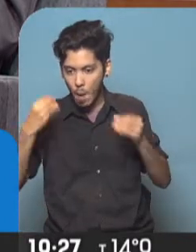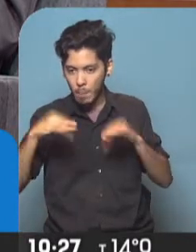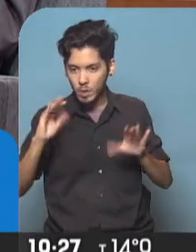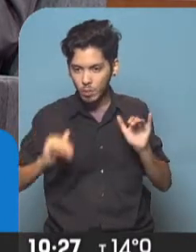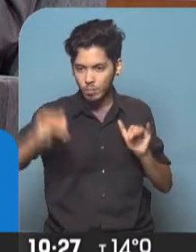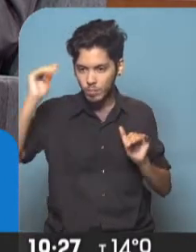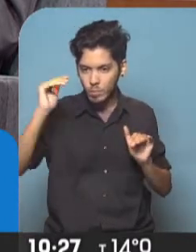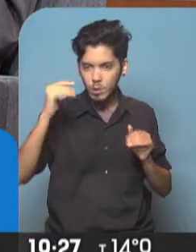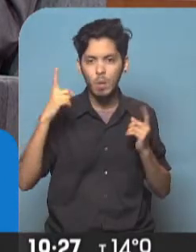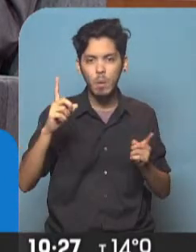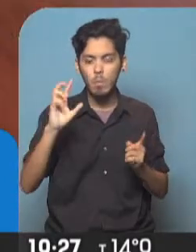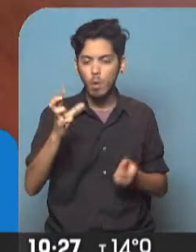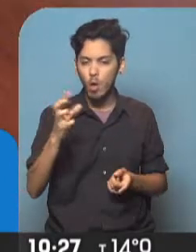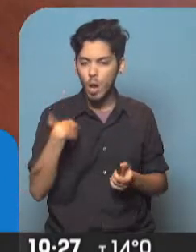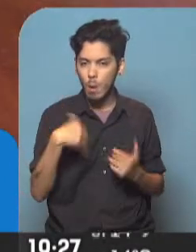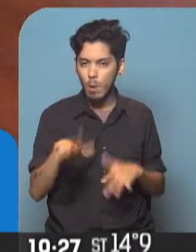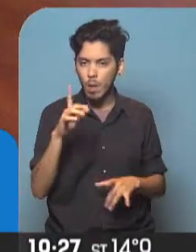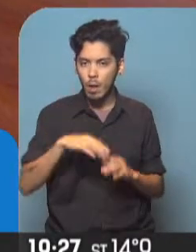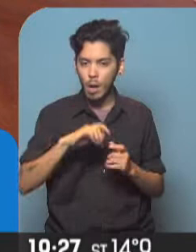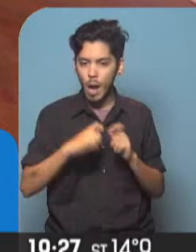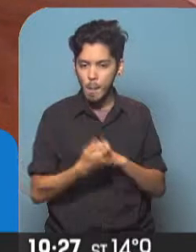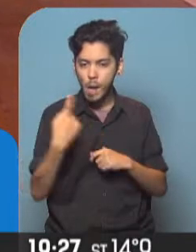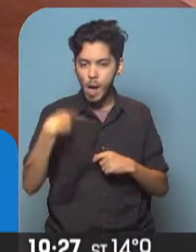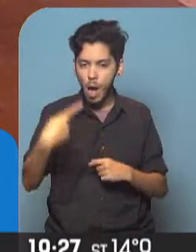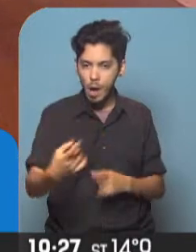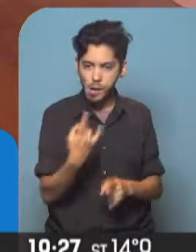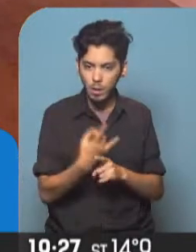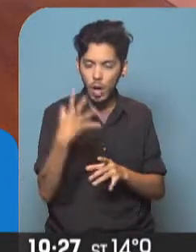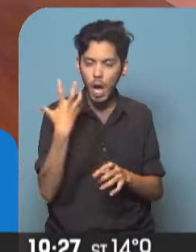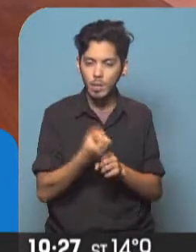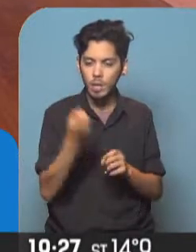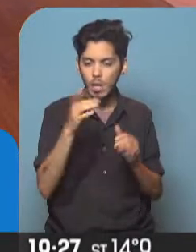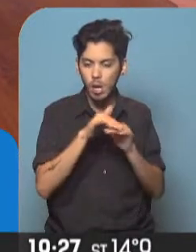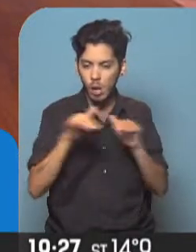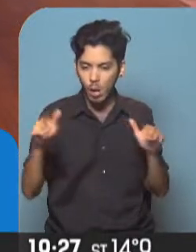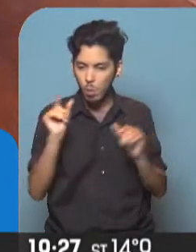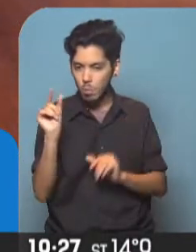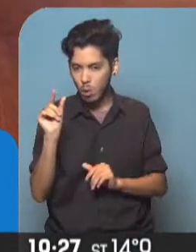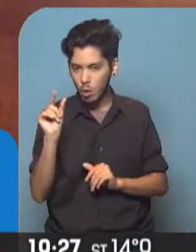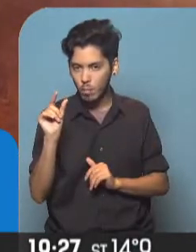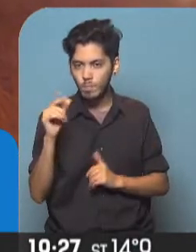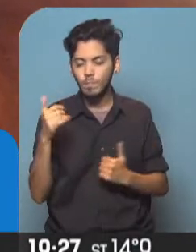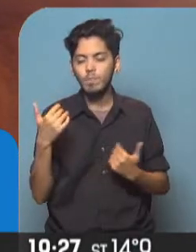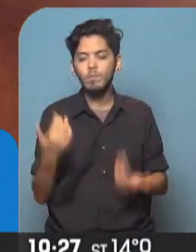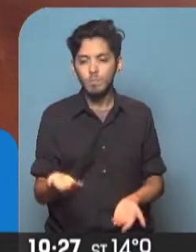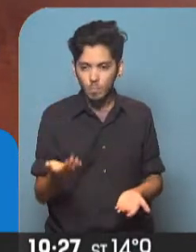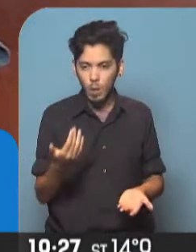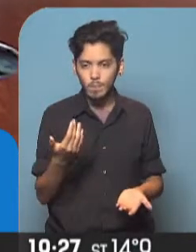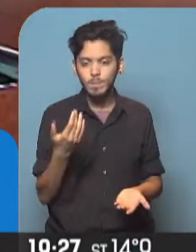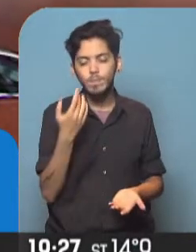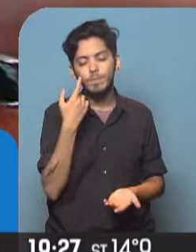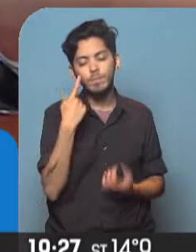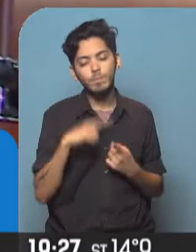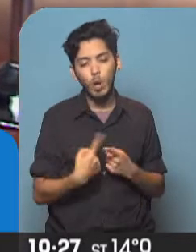acostumbrarse a un dólar que va a estar fluctuando constantemente, que va a estar cambiando, o va a llegar un momento donde se va a planchar un poco? A ver, la política